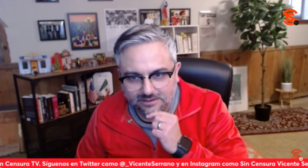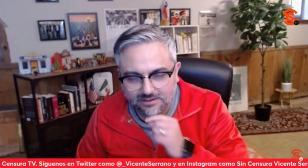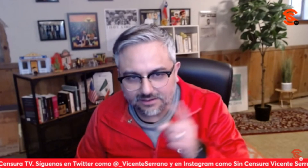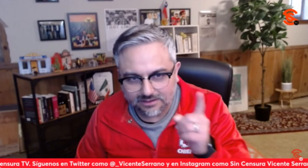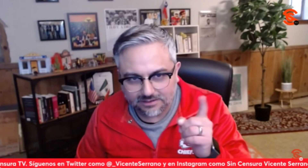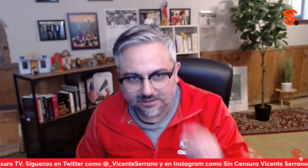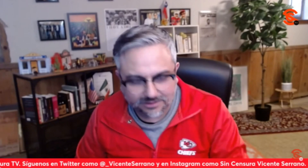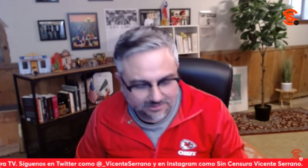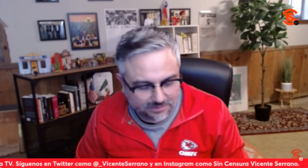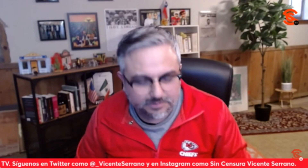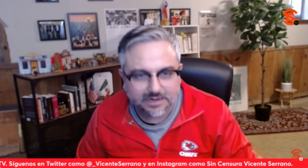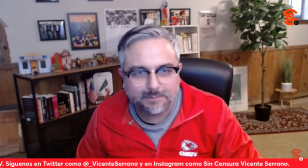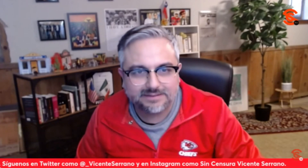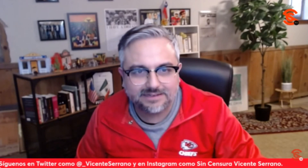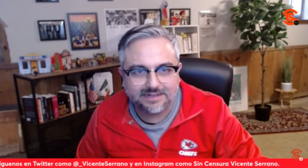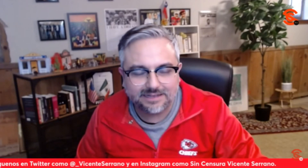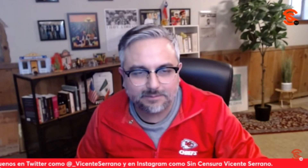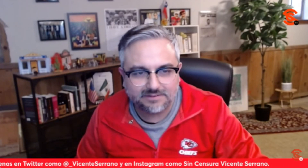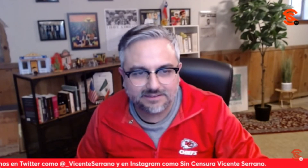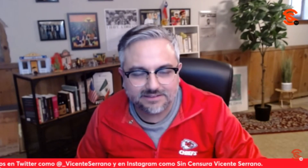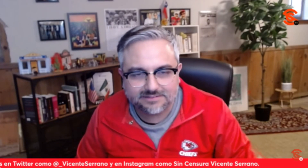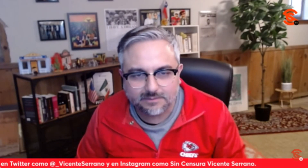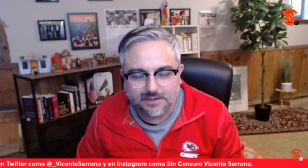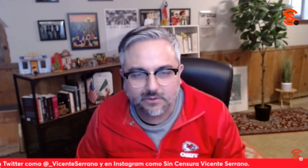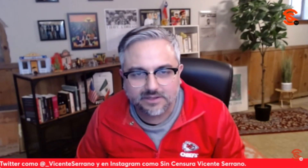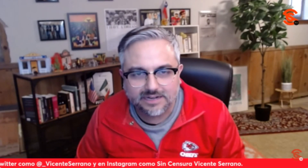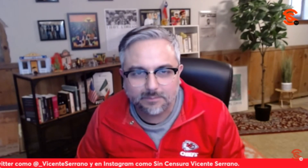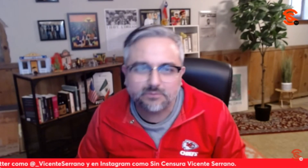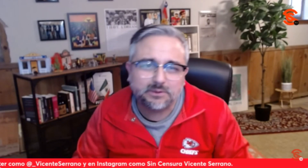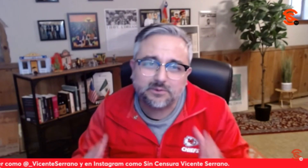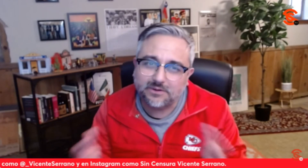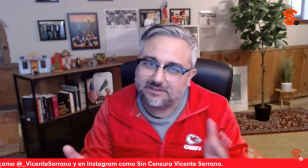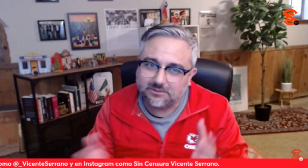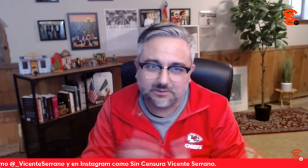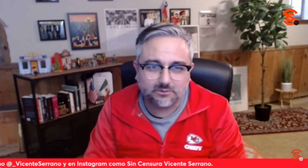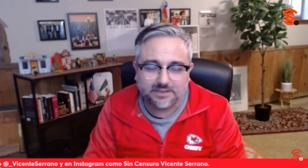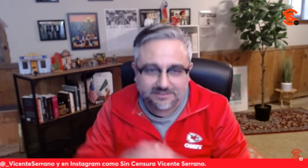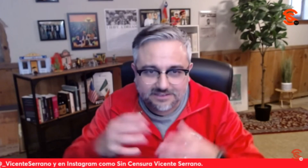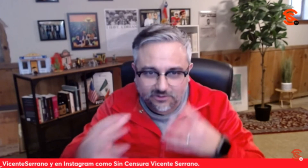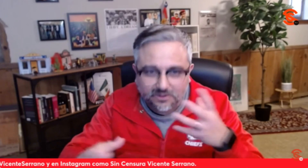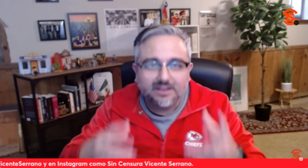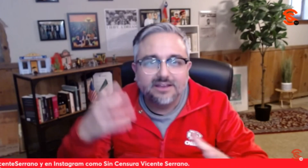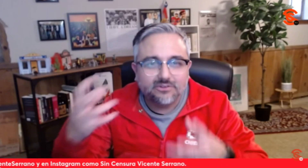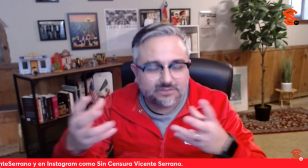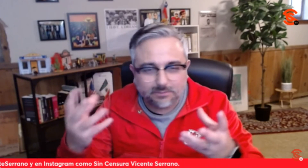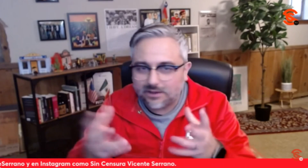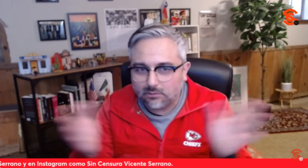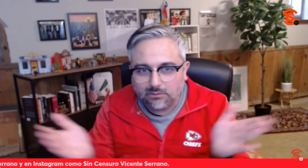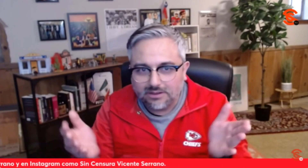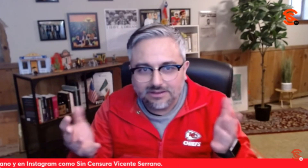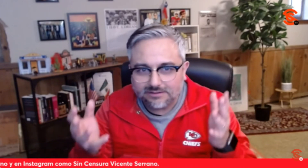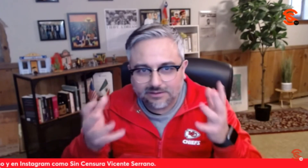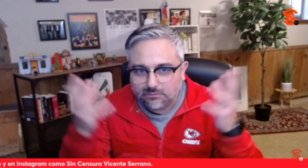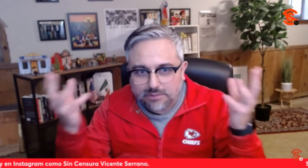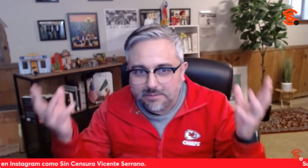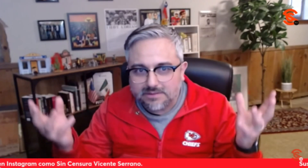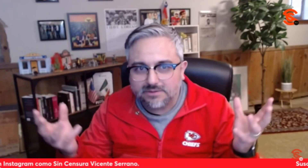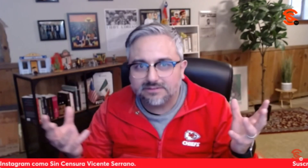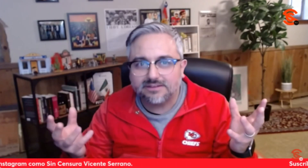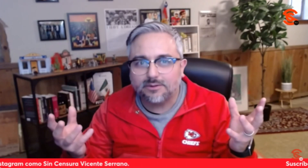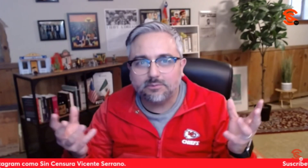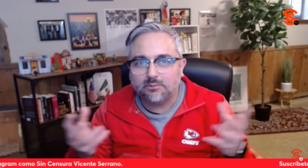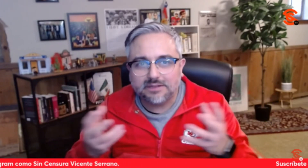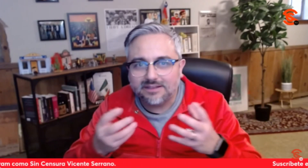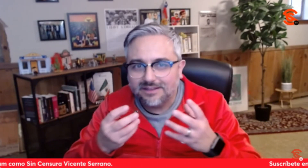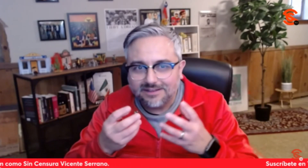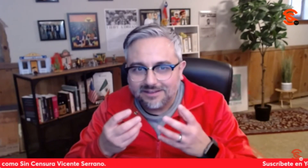el clip, la parte en la que el presidente exhibe a Jorge Ramos. Espero que ahora sí no se nos vaya. Es que quiero que usted vea cómo se quedó impávido,